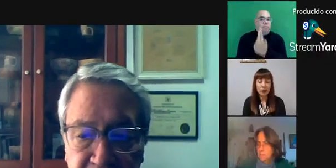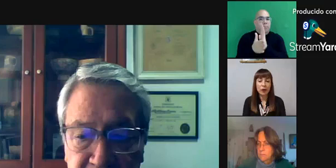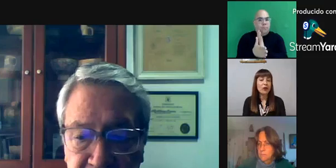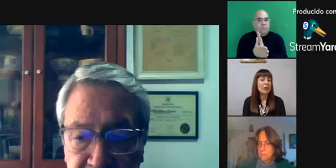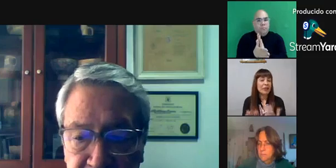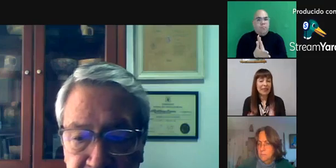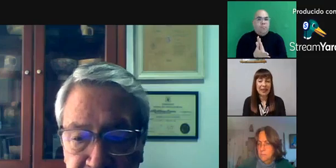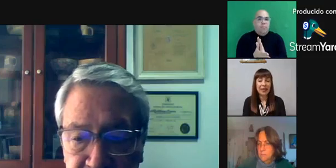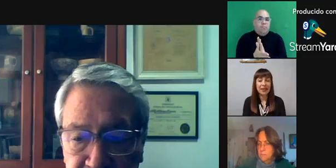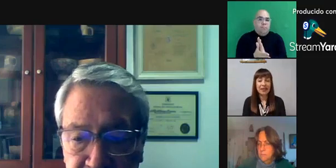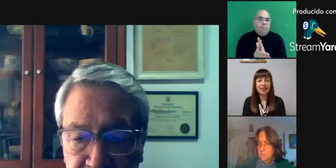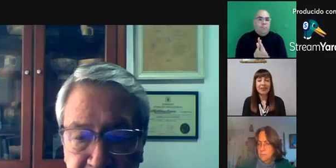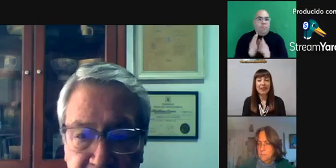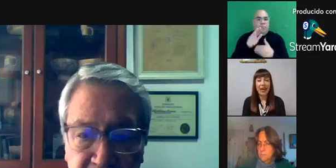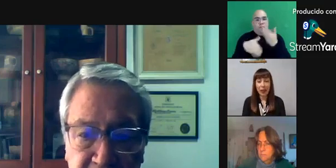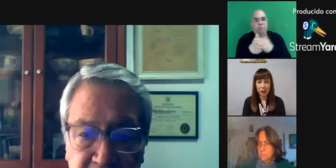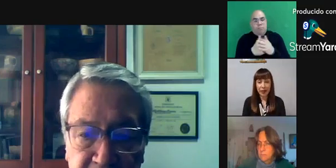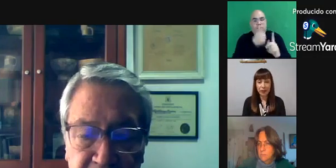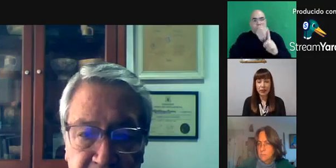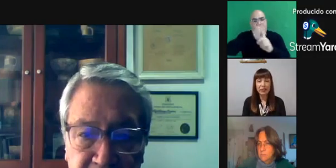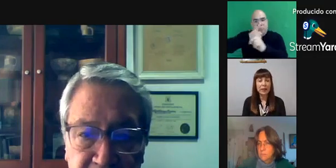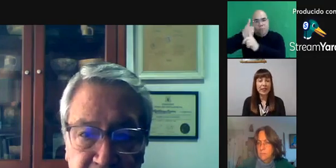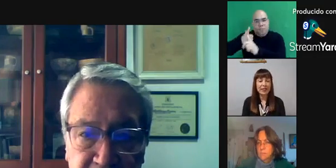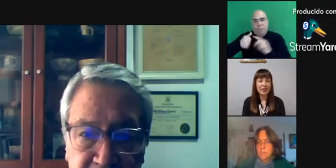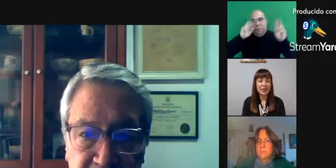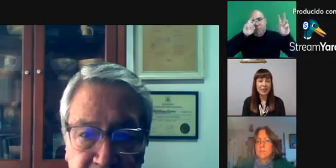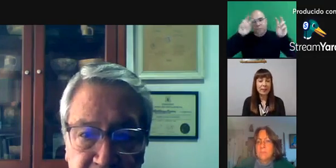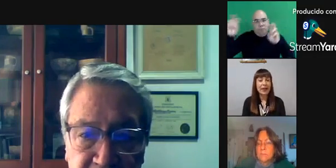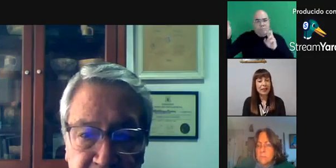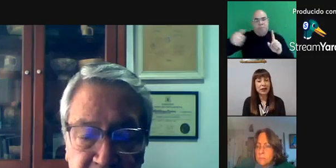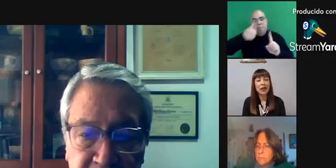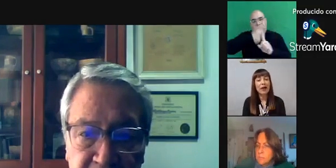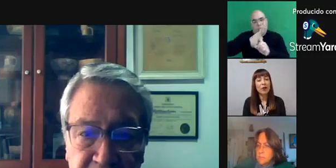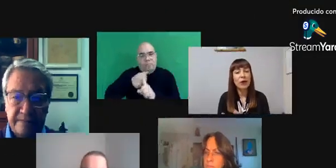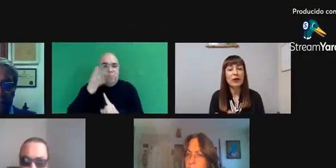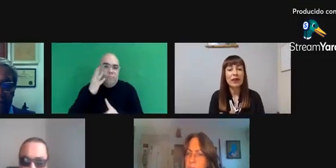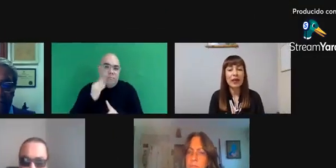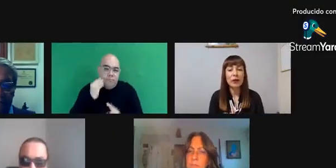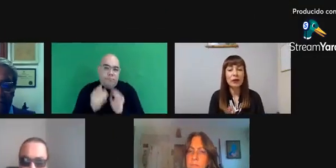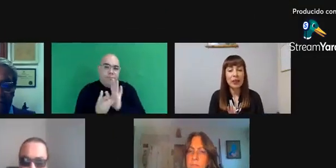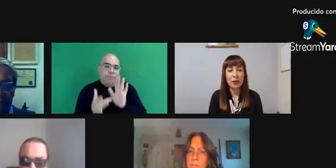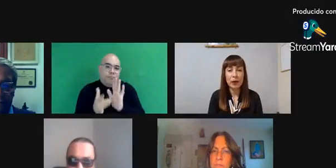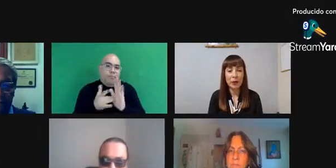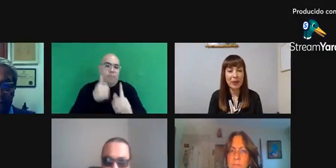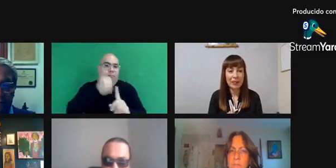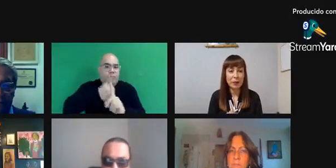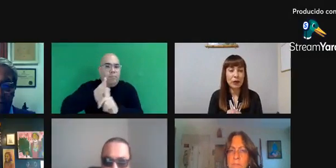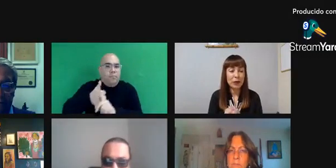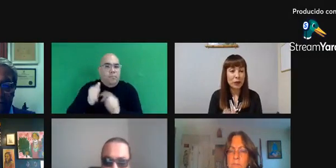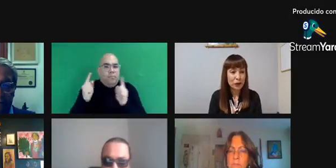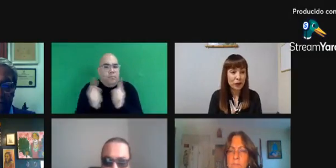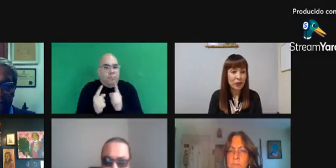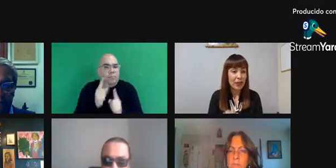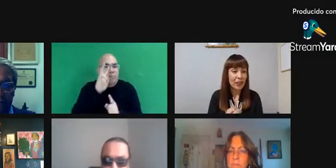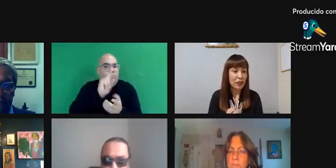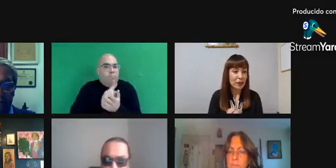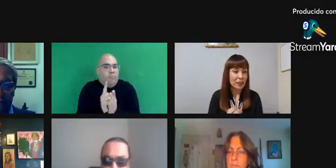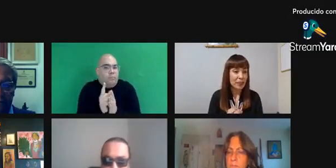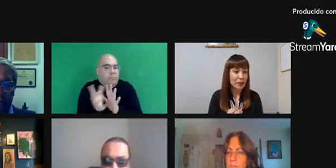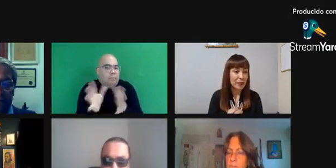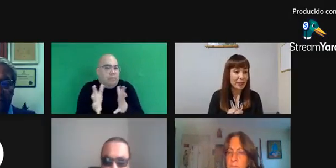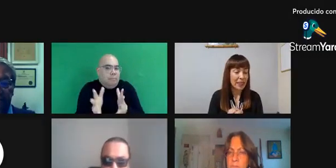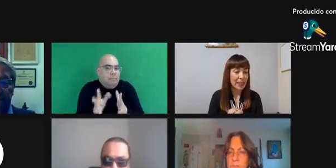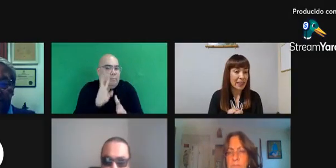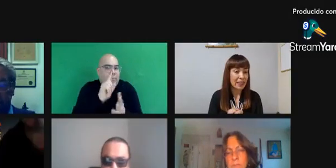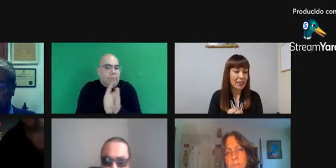un poco o tematizar desde cada una de sus experiencias, y para ello cada uno va a contar con un tiempo de máximo 2 minutos.